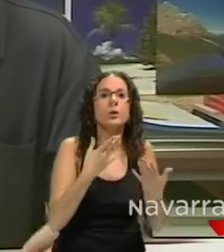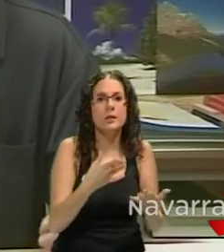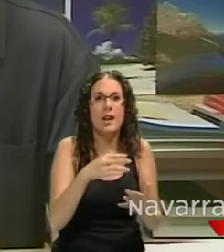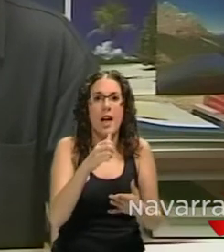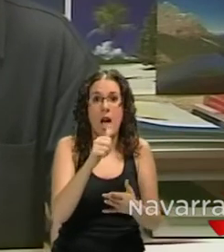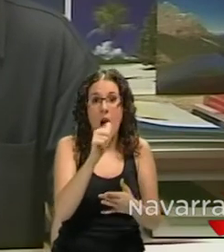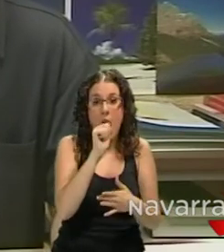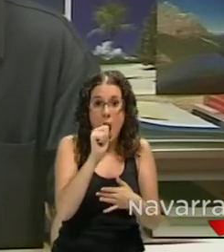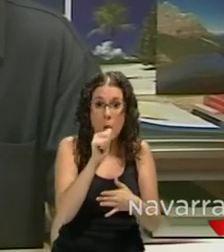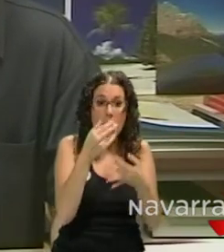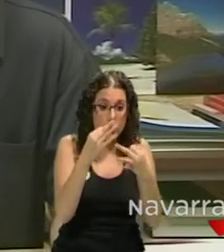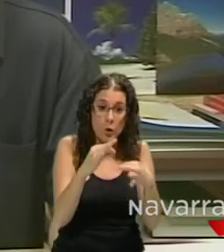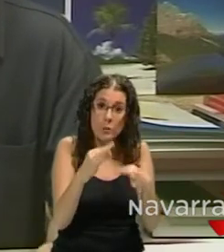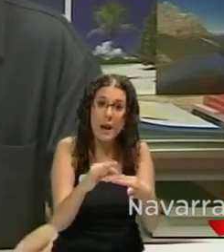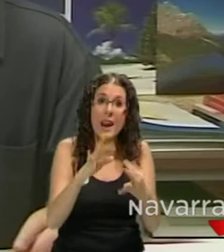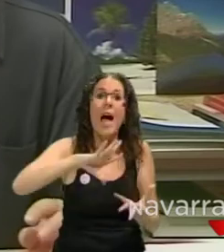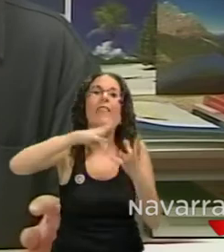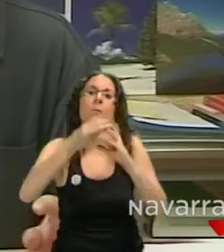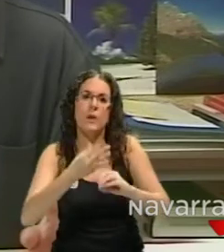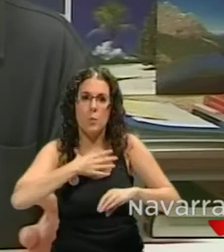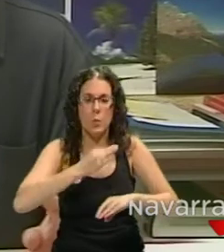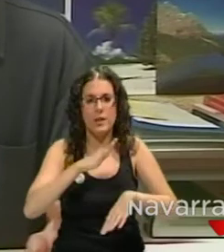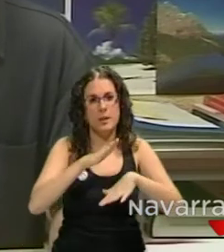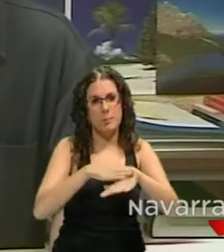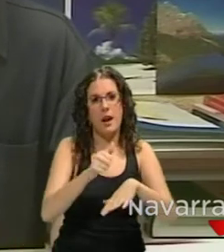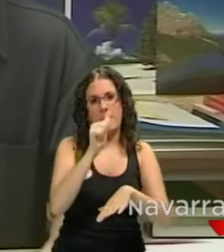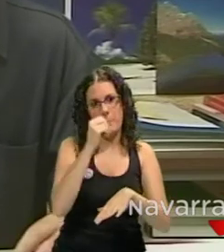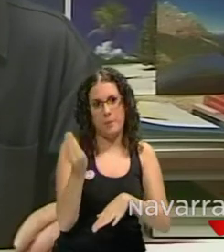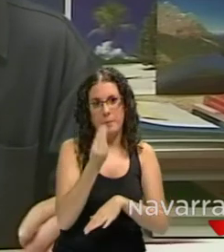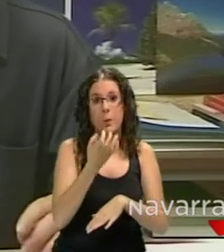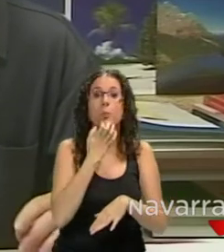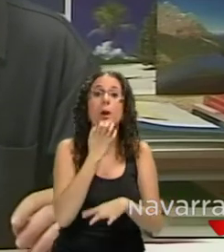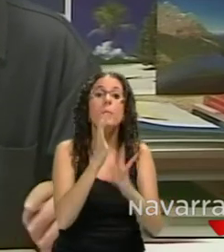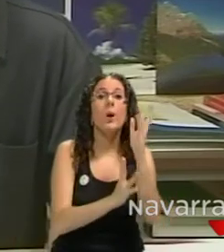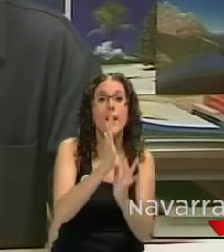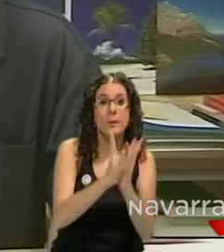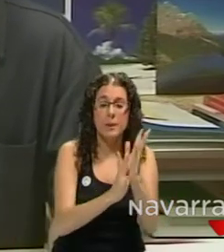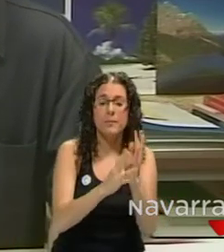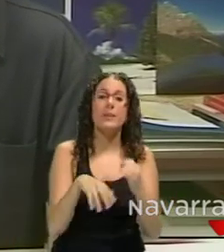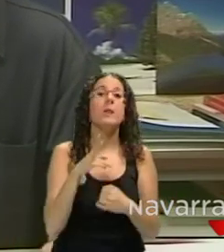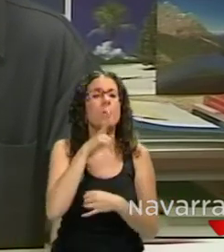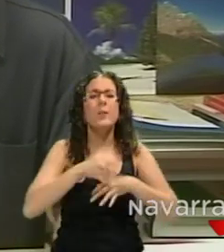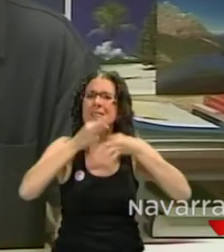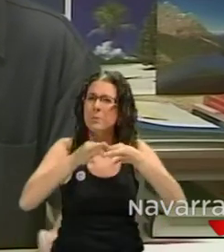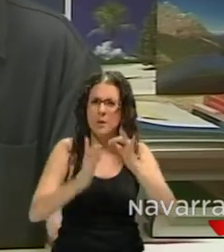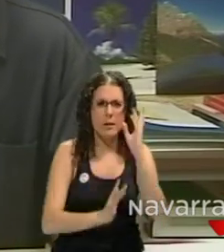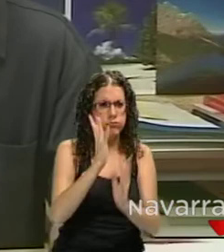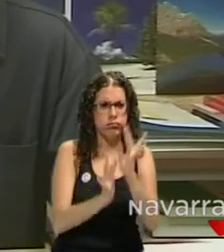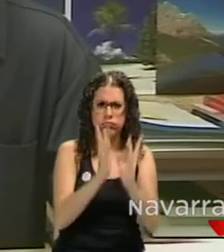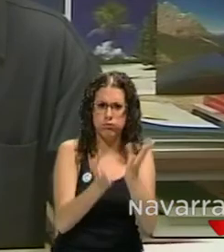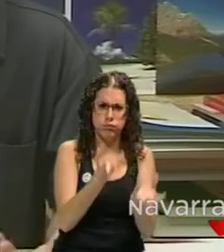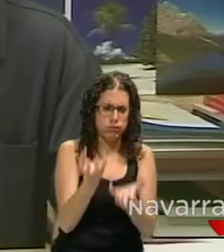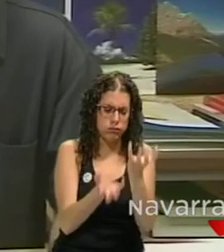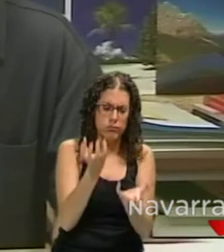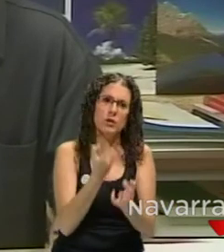agua, hervir el agua es una buena medida. Las comidas siempre muy cocinadas. El calor es la mejor manera de destruir gérmenes en